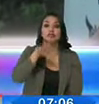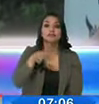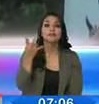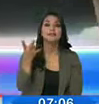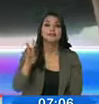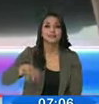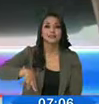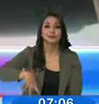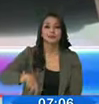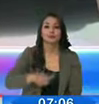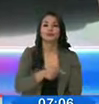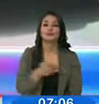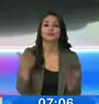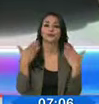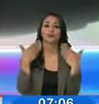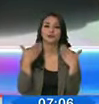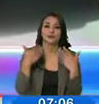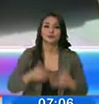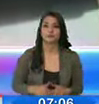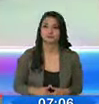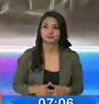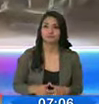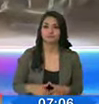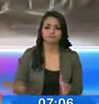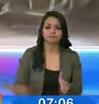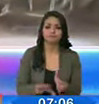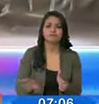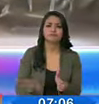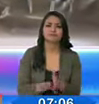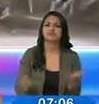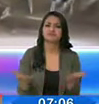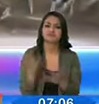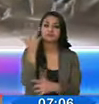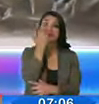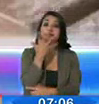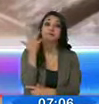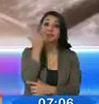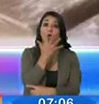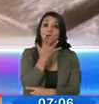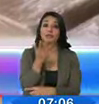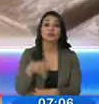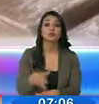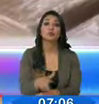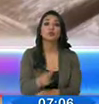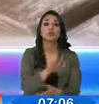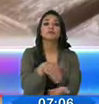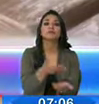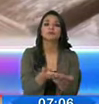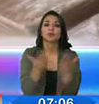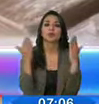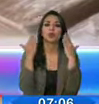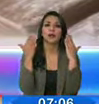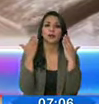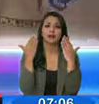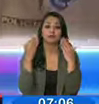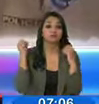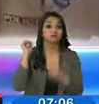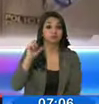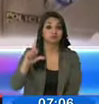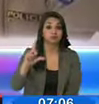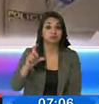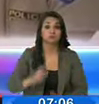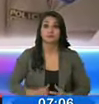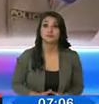Guayaquil. Al parecer, esta ilícita carga salió de la provincia de Esmeraldas con destino a Guayaquil y tendría un alto costo. El